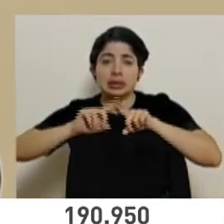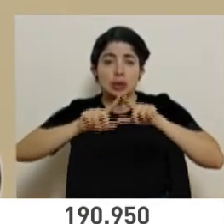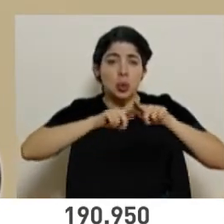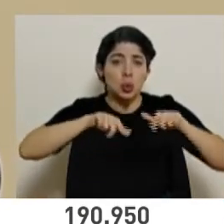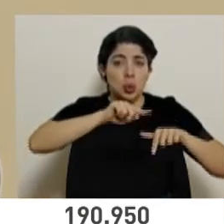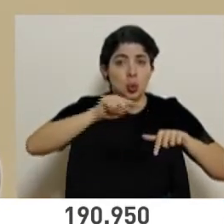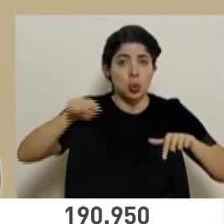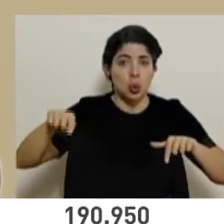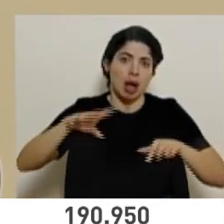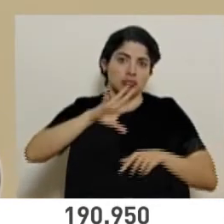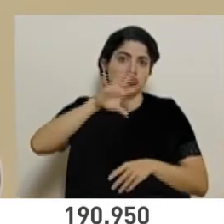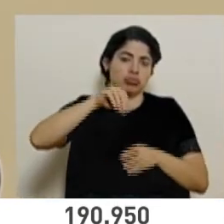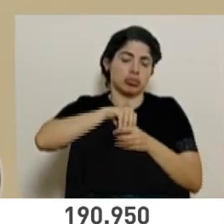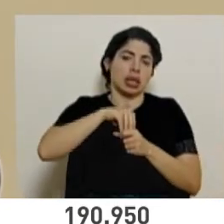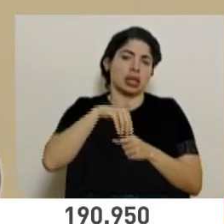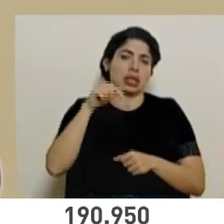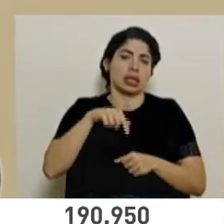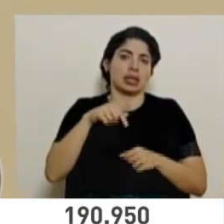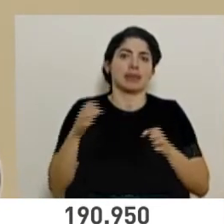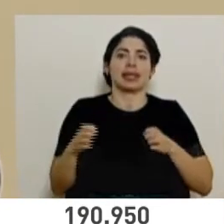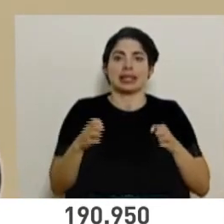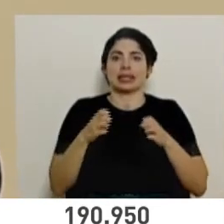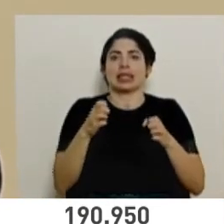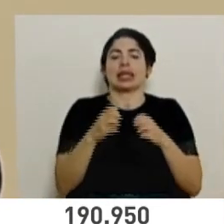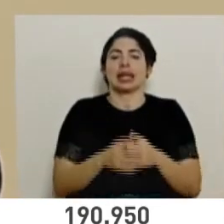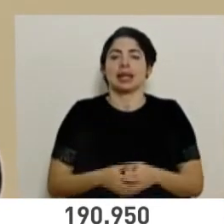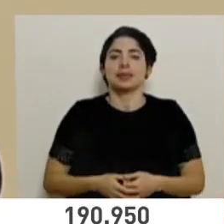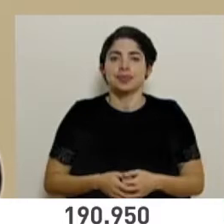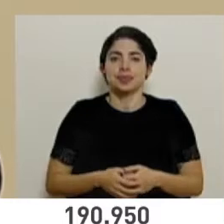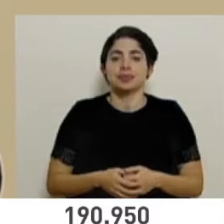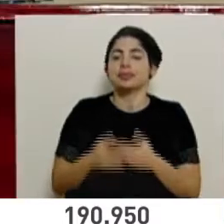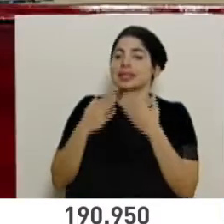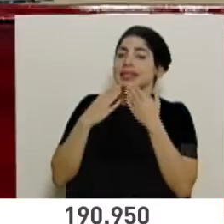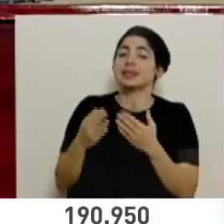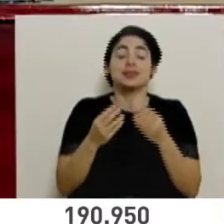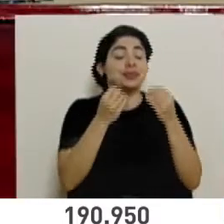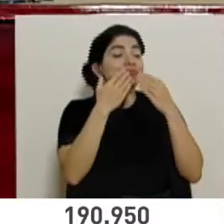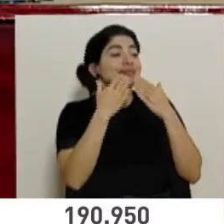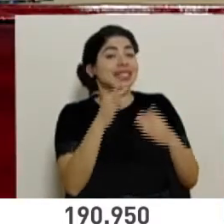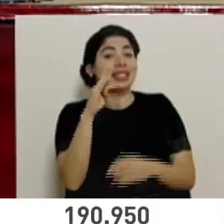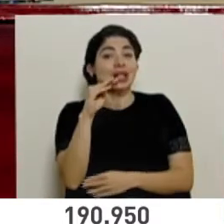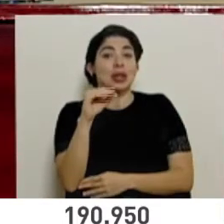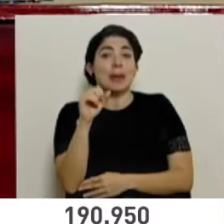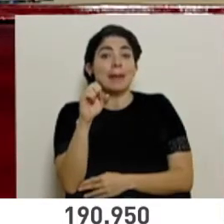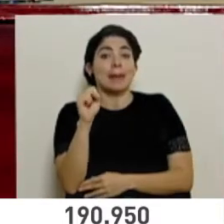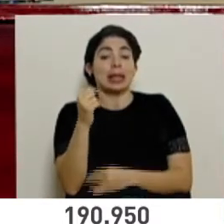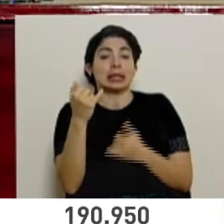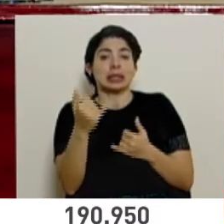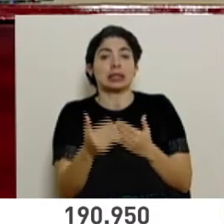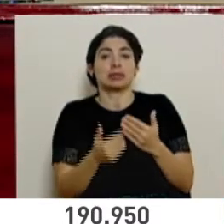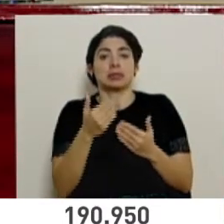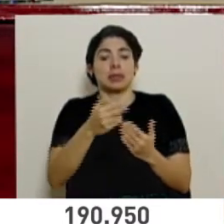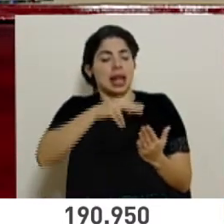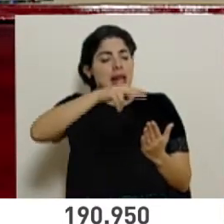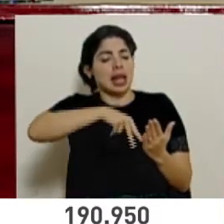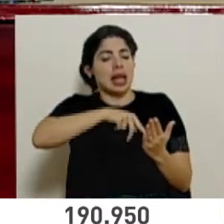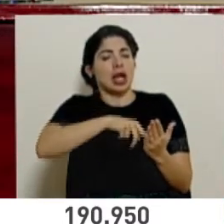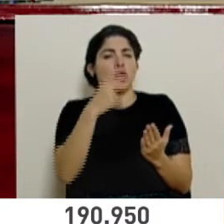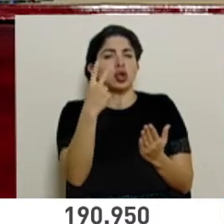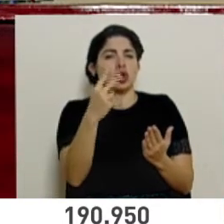territorios, forman parte de toda la estrategia. Muchas gracias. Muchas gracias, Tomás. Procedemos a leer las